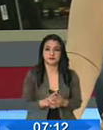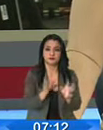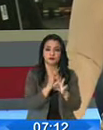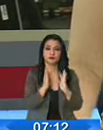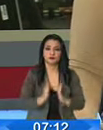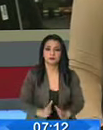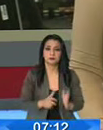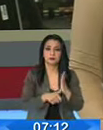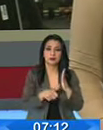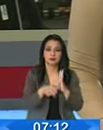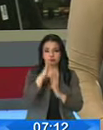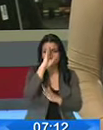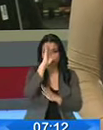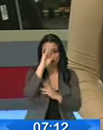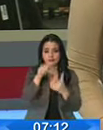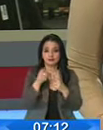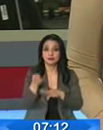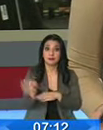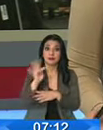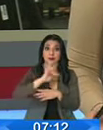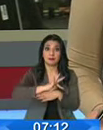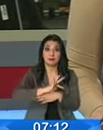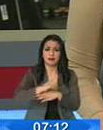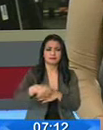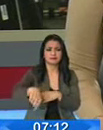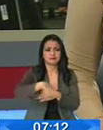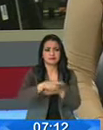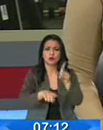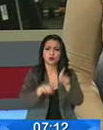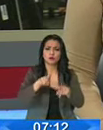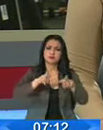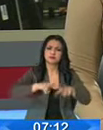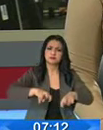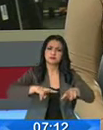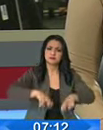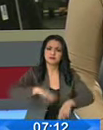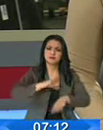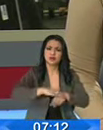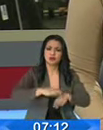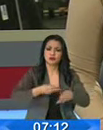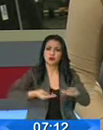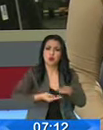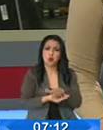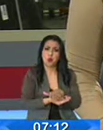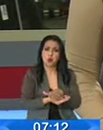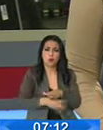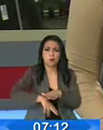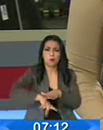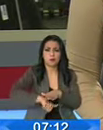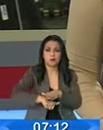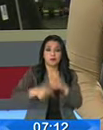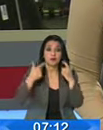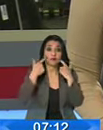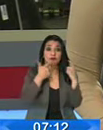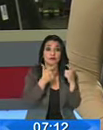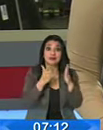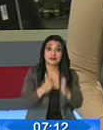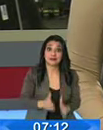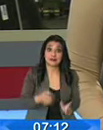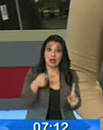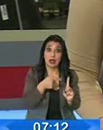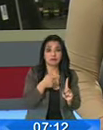del Interior y de la Asamblea Nacional son investigados por el supuesto delito de concusión. La fiscal que debe el caso habría recibido